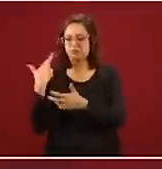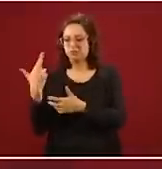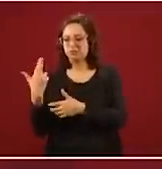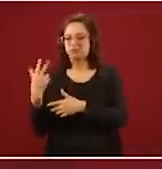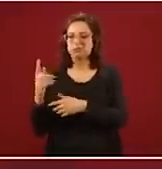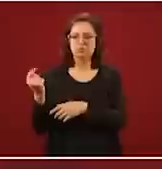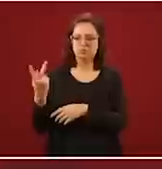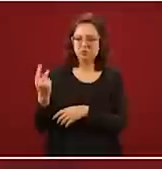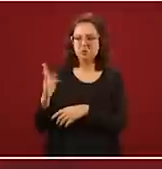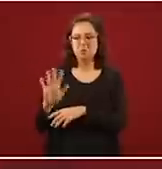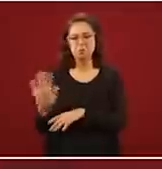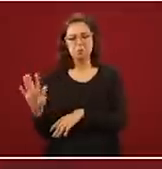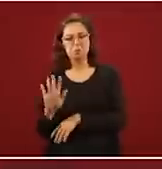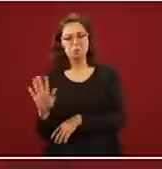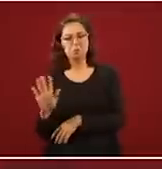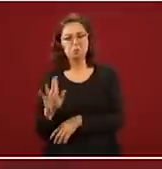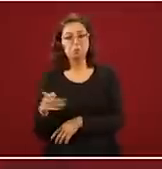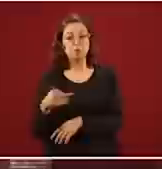columnas,